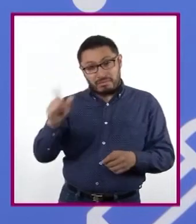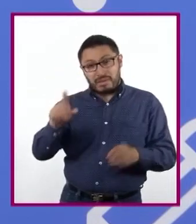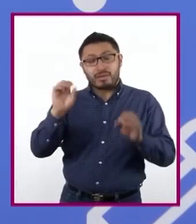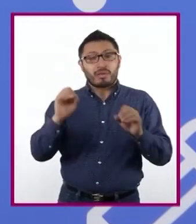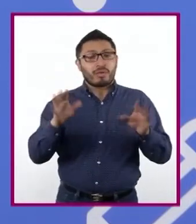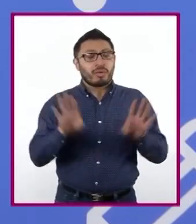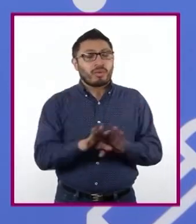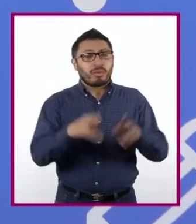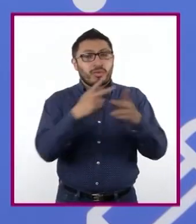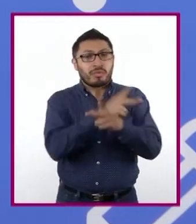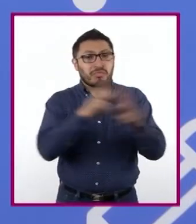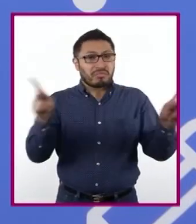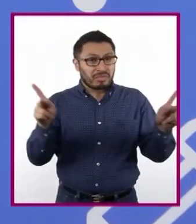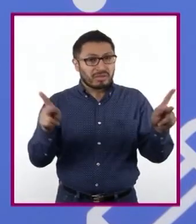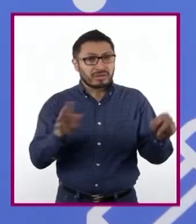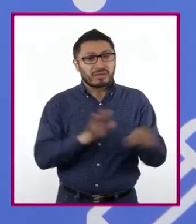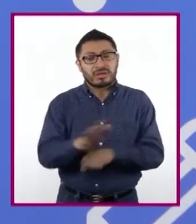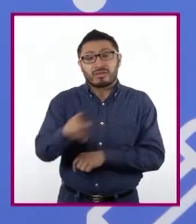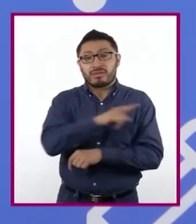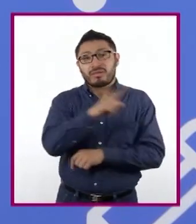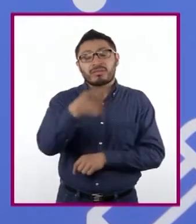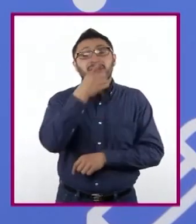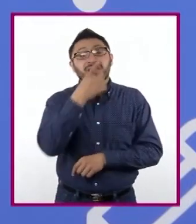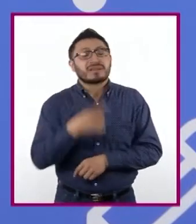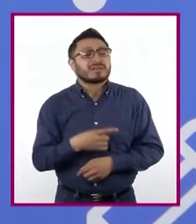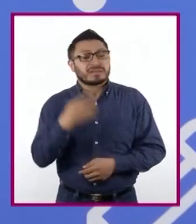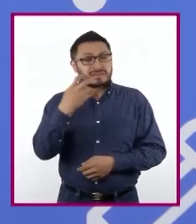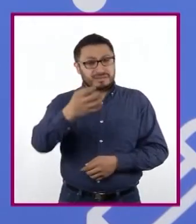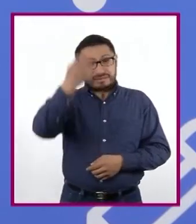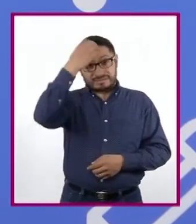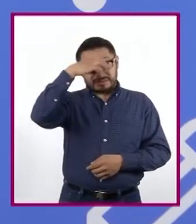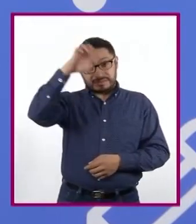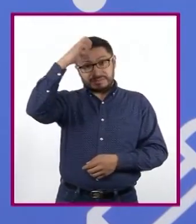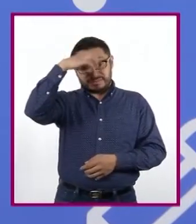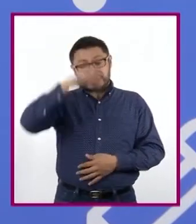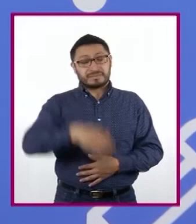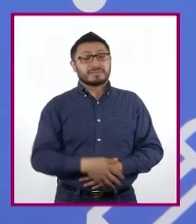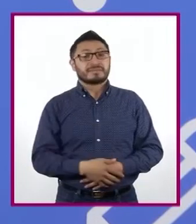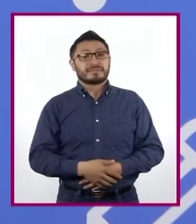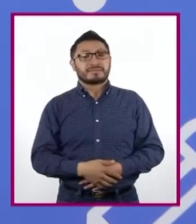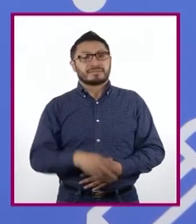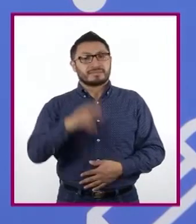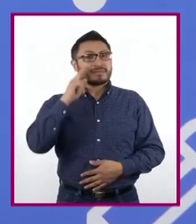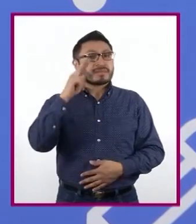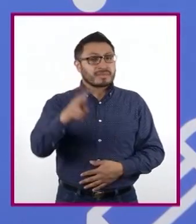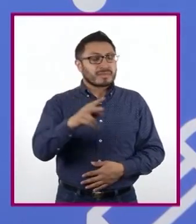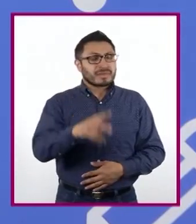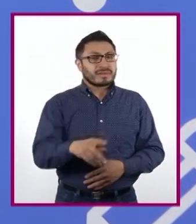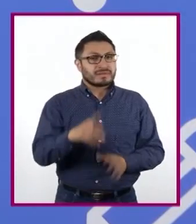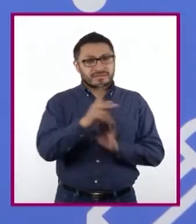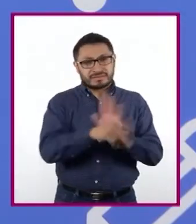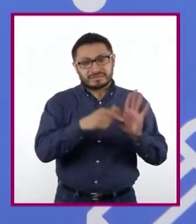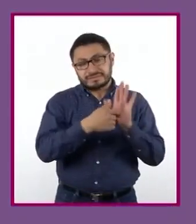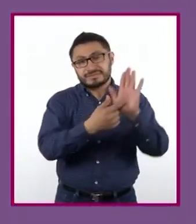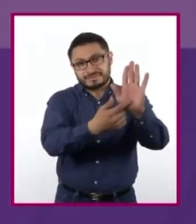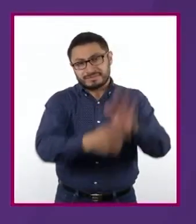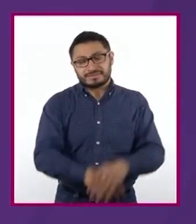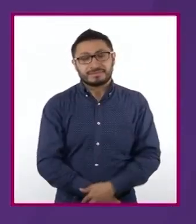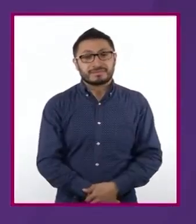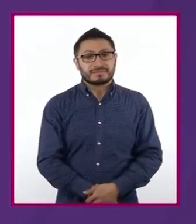audiencia. ¿Qué nos pueden relatar de esa experiencia? Veamos lo que nos dicen sus compañeros.